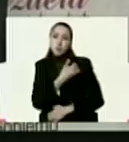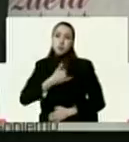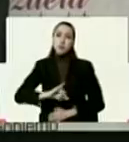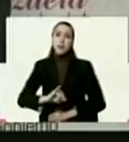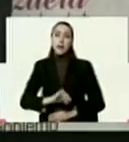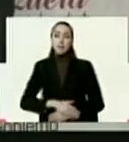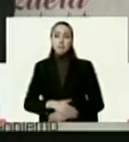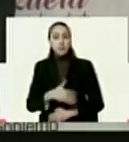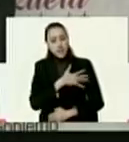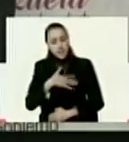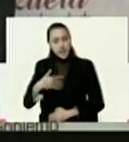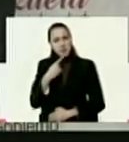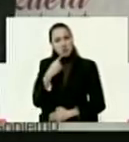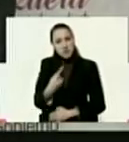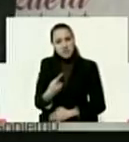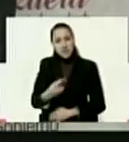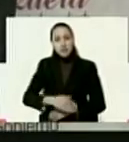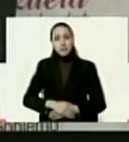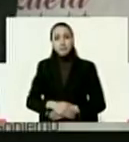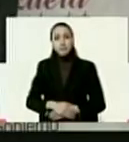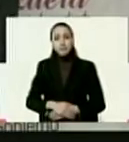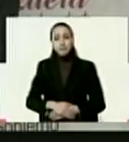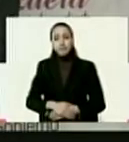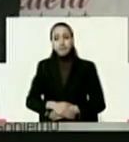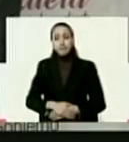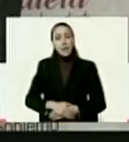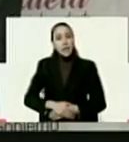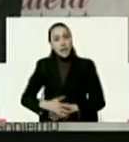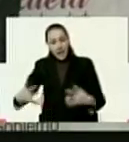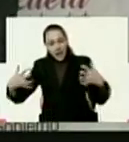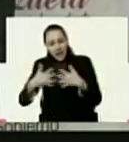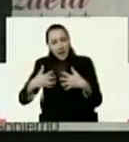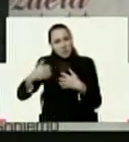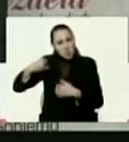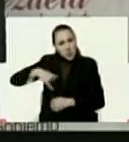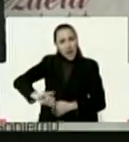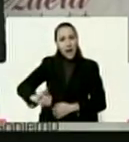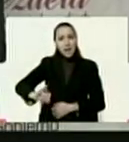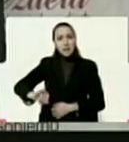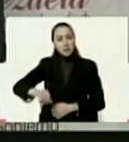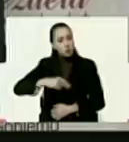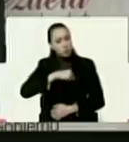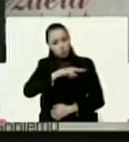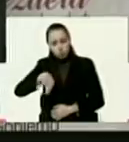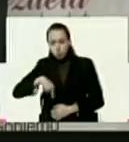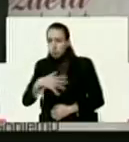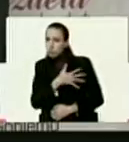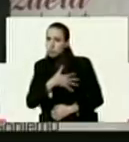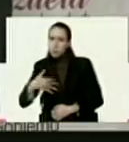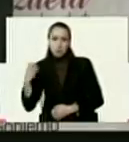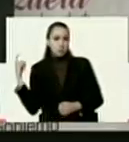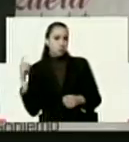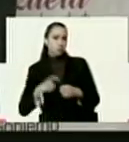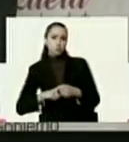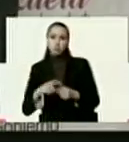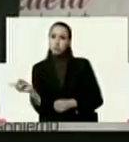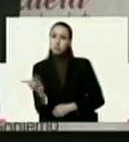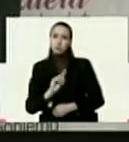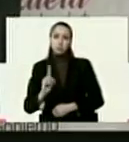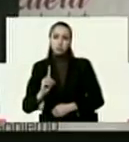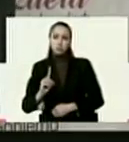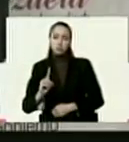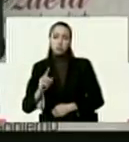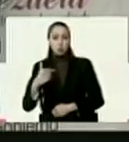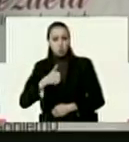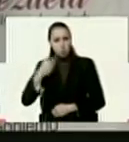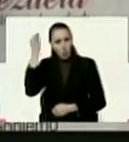que queremos decir es que en esa rebelión en la granja ni queremos tener nada que ver, ni tenemos nada que ver. Muy por el contrario, creo